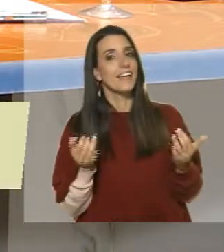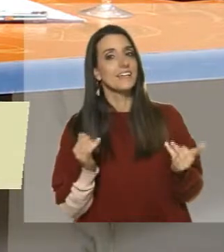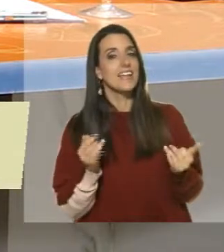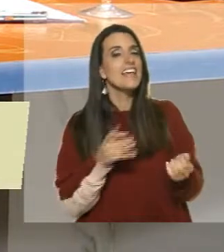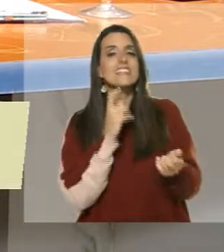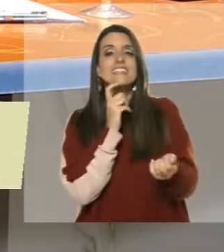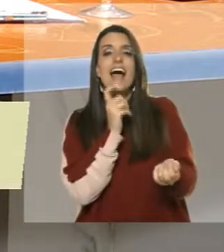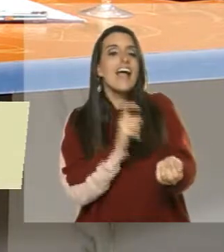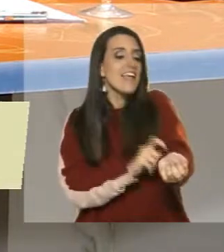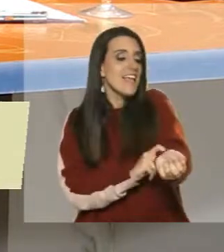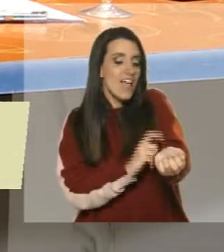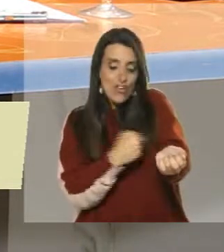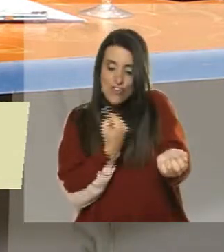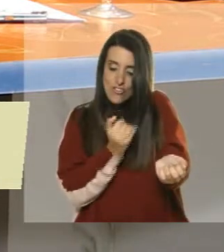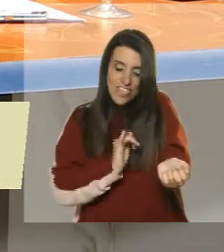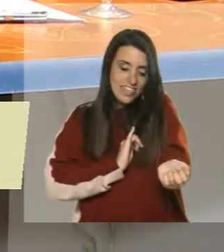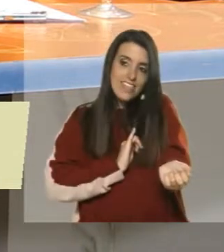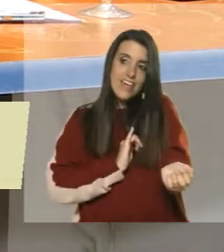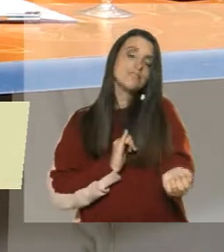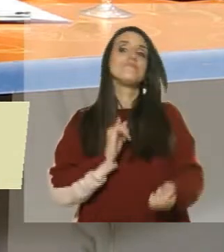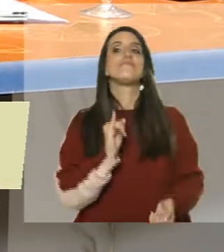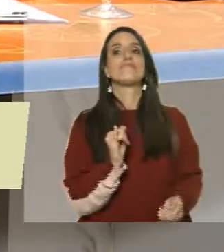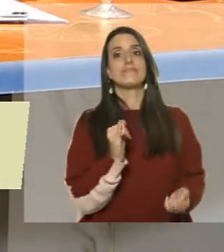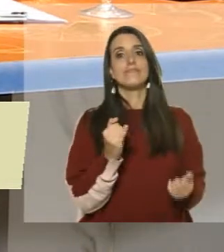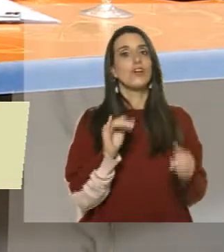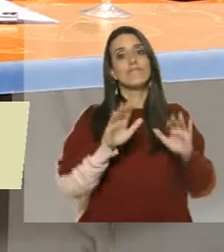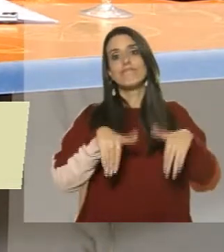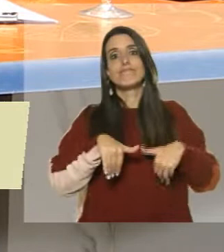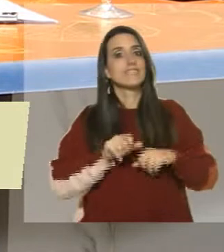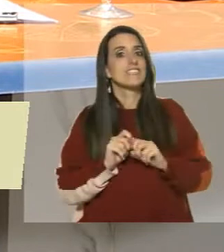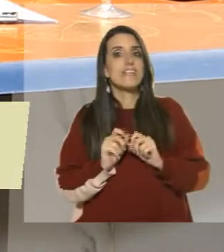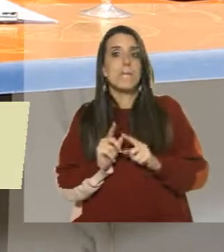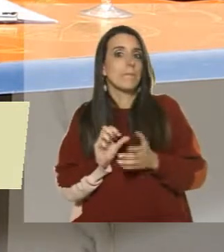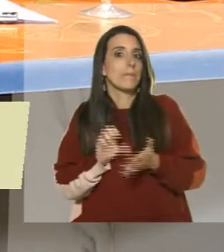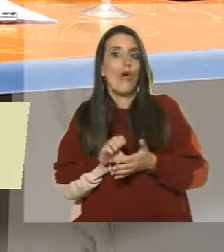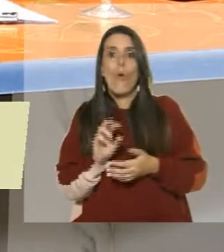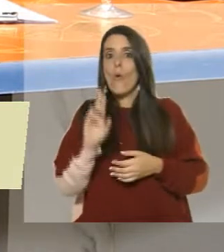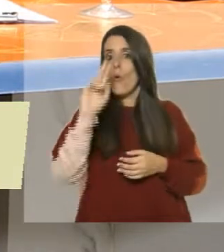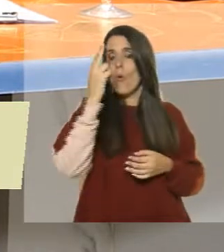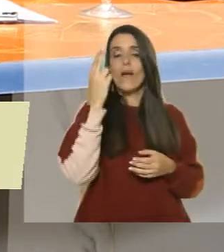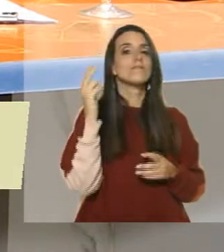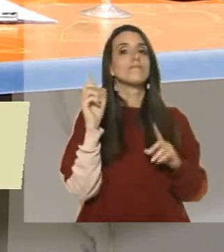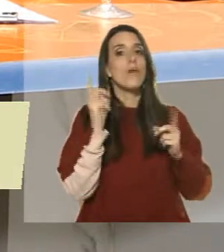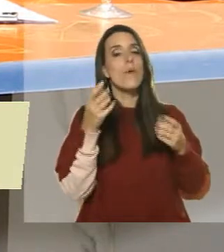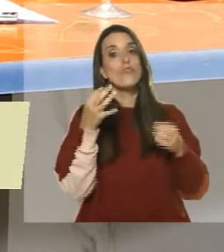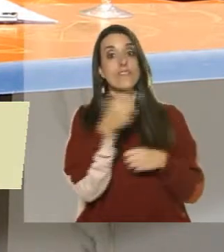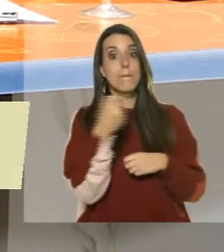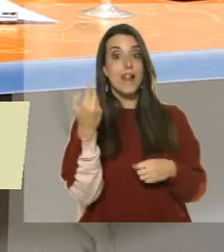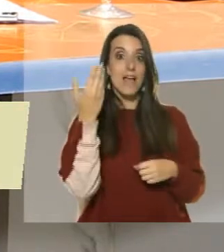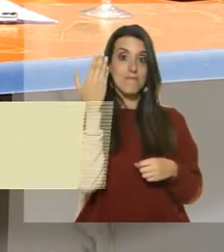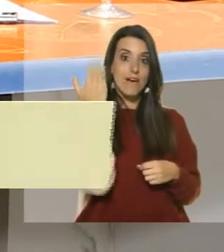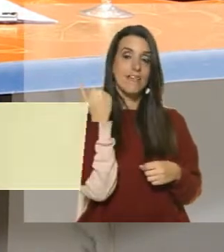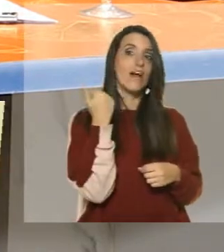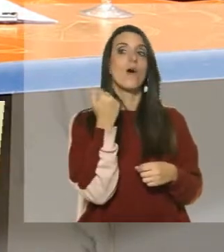sangre, está en nosotros. Yo creo que es que exactamente, es muy nuestro, ¿no? Exactamente. Entonces, pero lo que hablábamos inclusive la semana pasada con uno